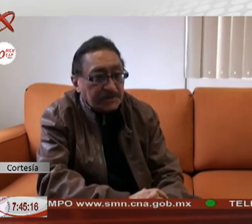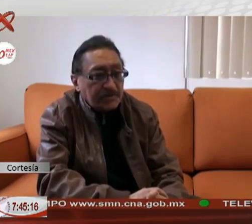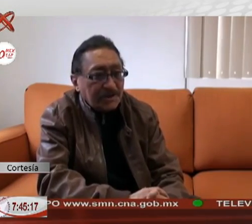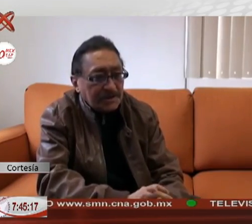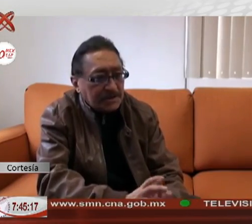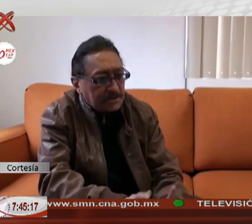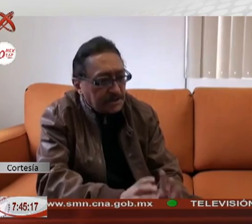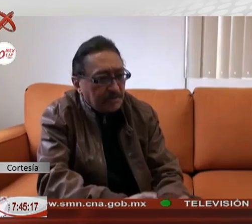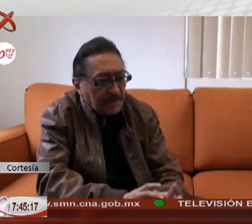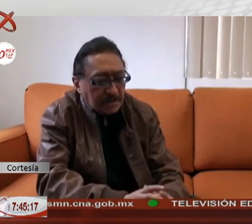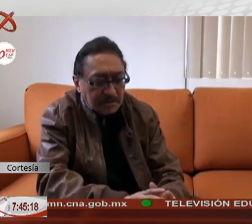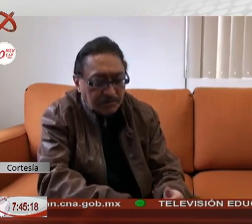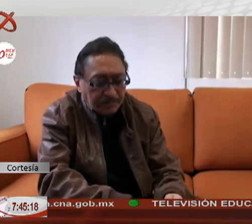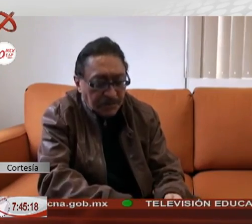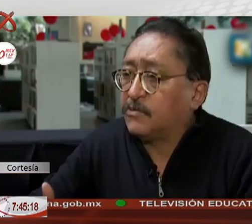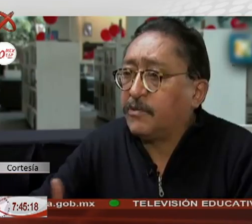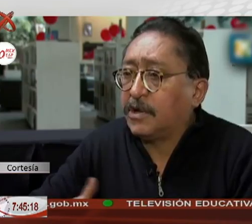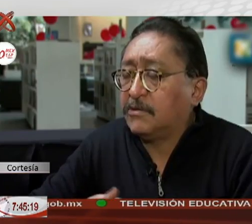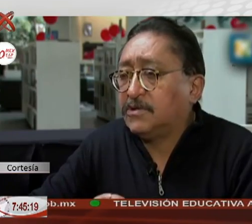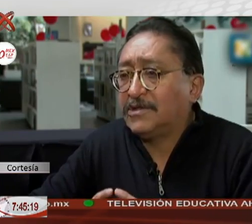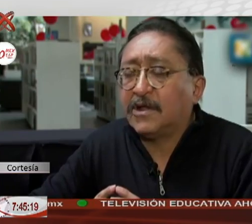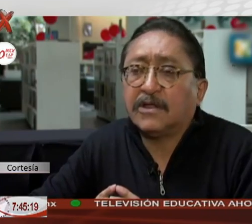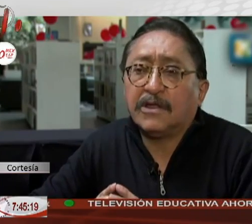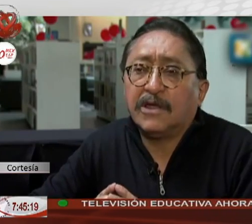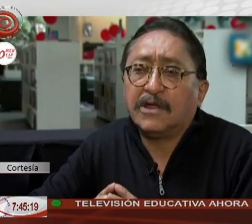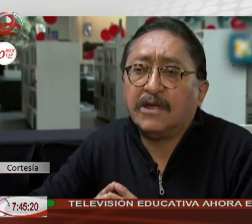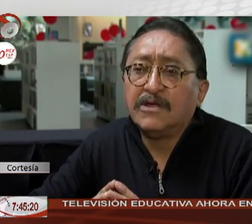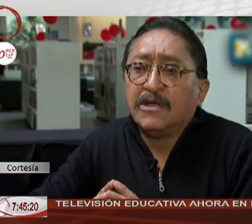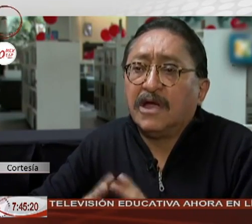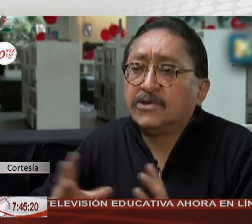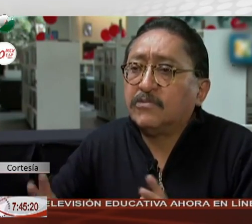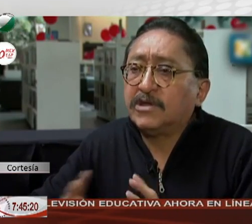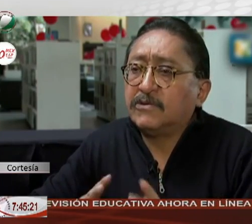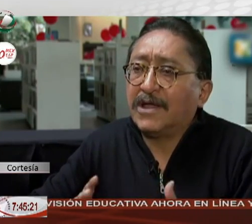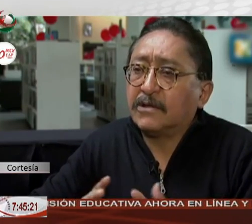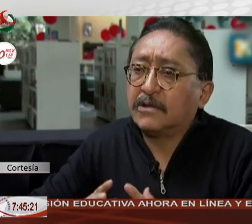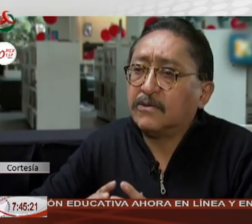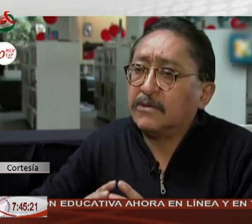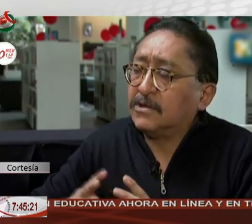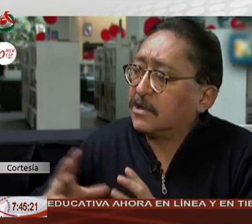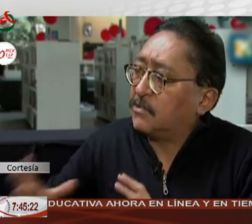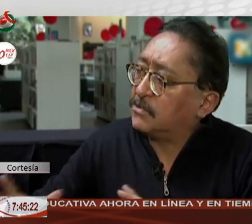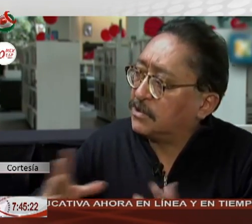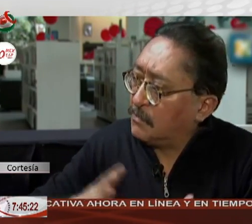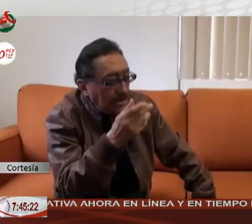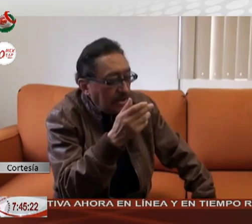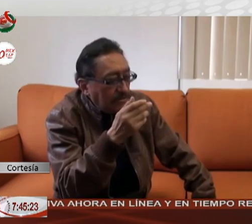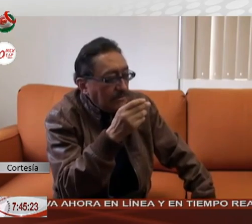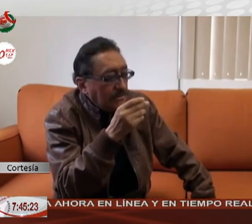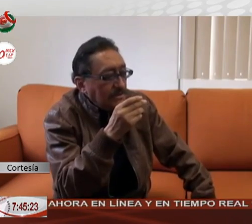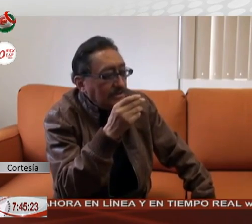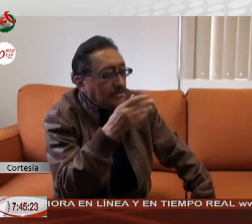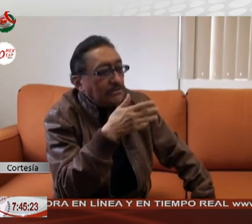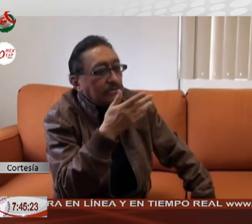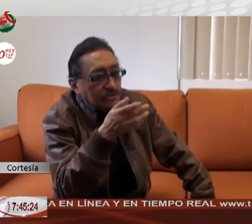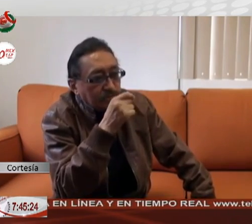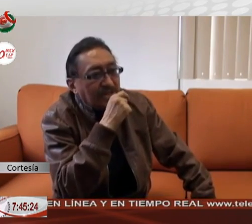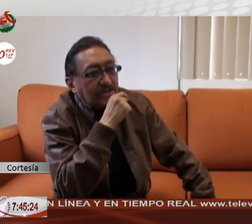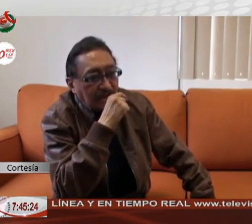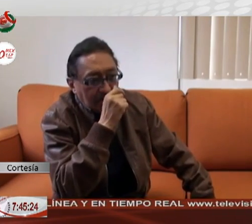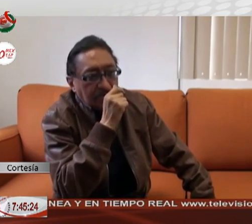narcotráfico. Con 20 libros y un sinnúmero de reconocimientos, fue heredero de una de las generaciones más brillantes